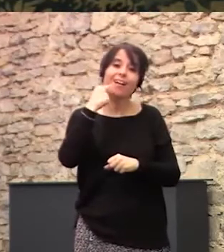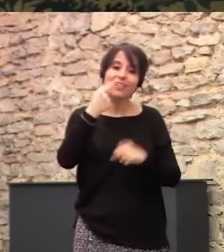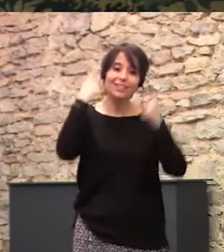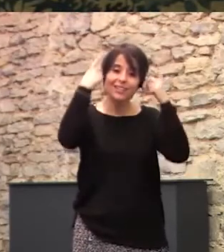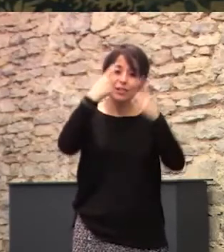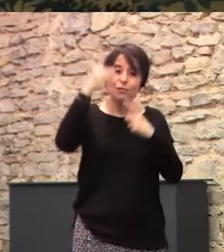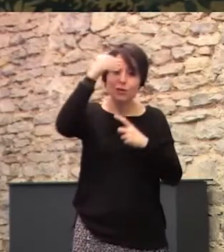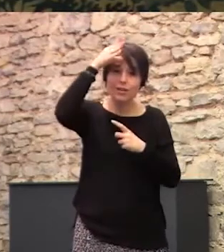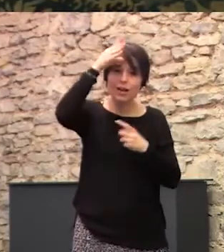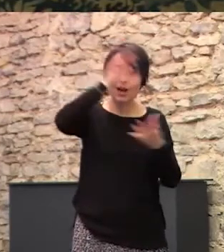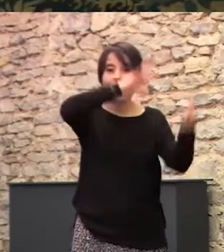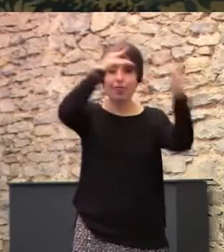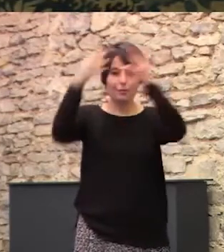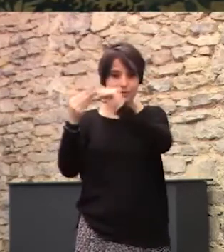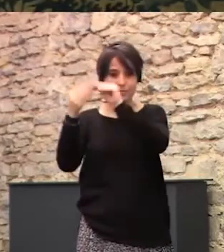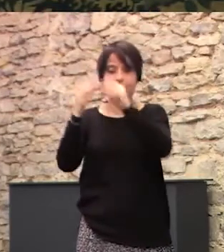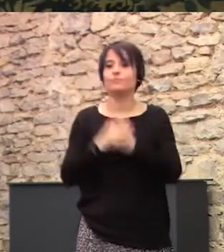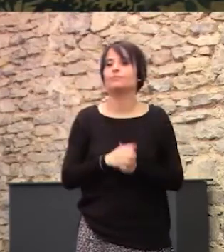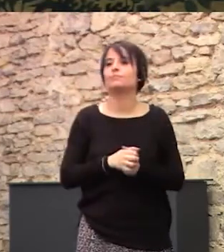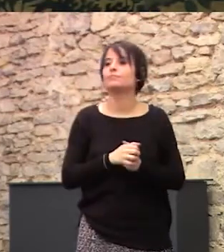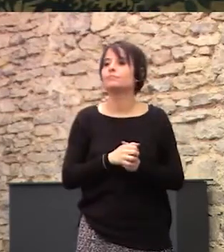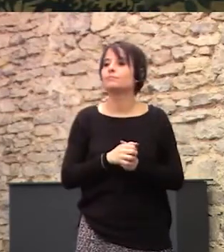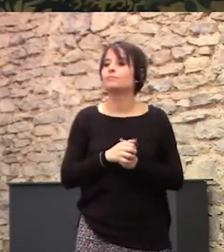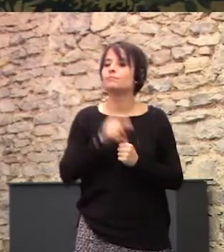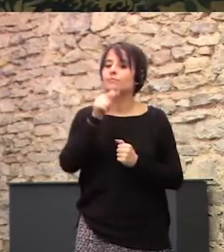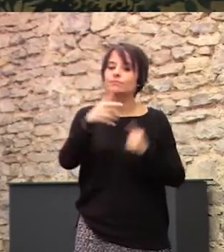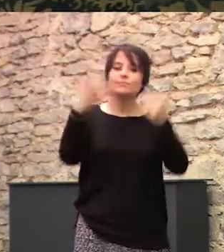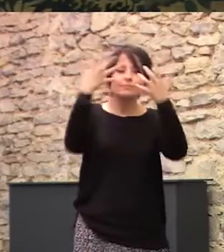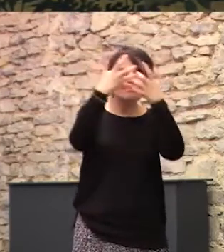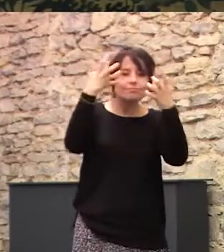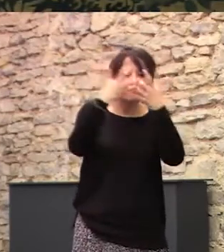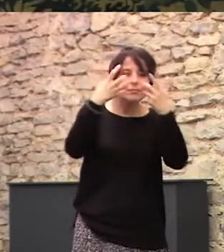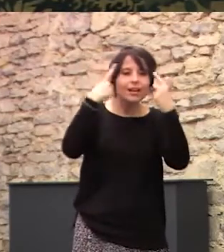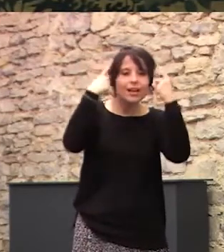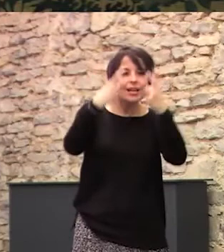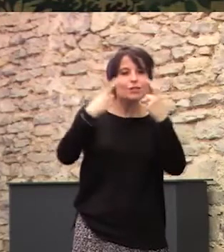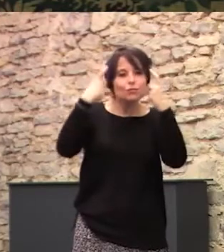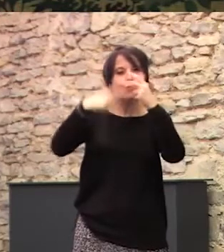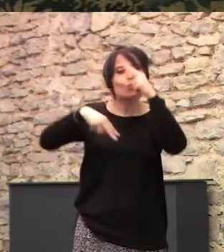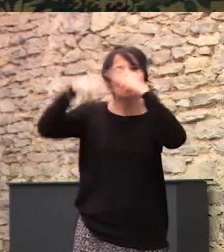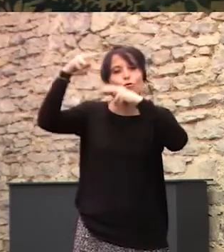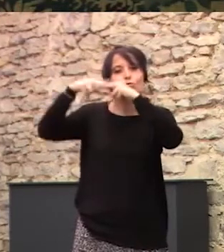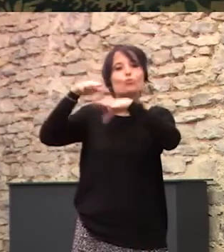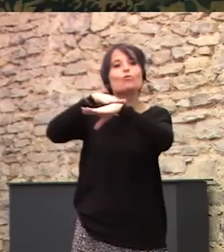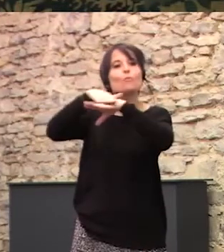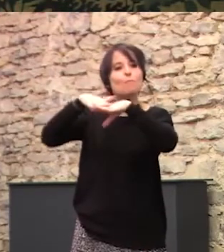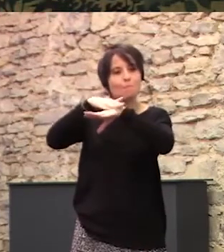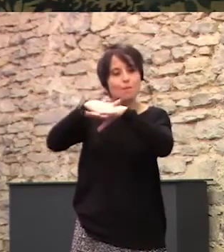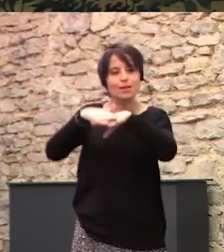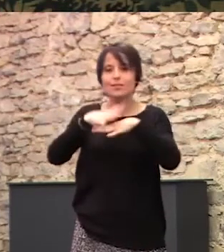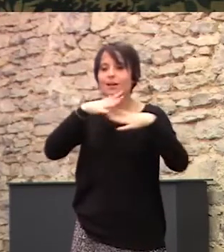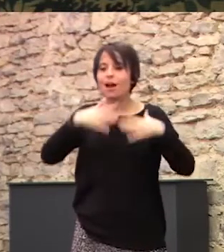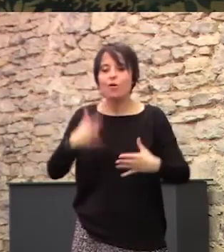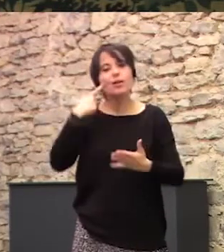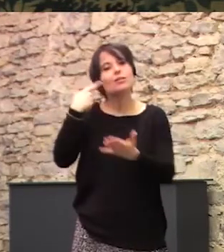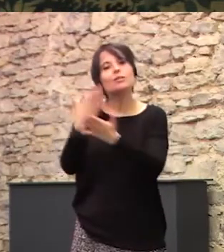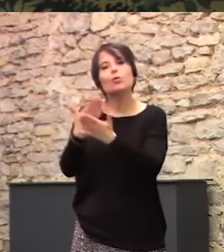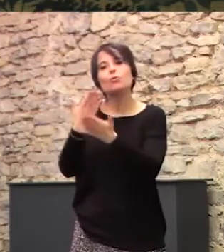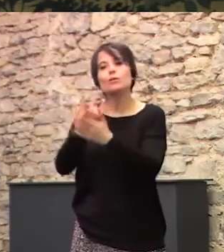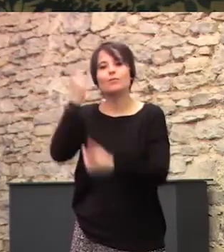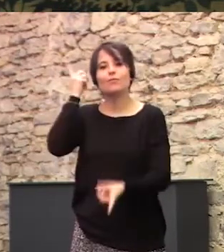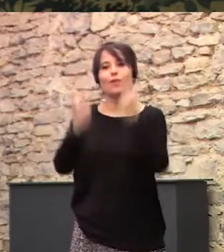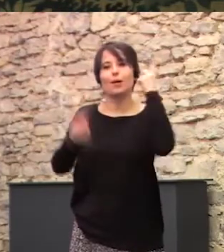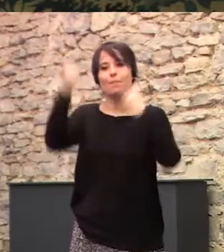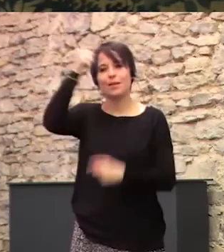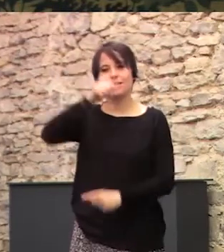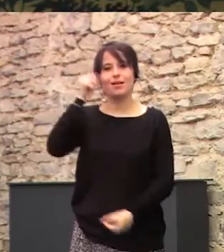de adaptación, ¿vale? Es un esfuerzo de deconstrucción de las bases sobre las cuales se sustenta y se justifica el patriarcado